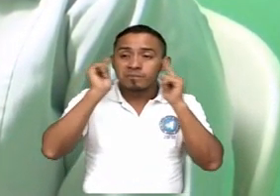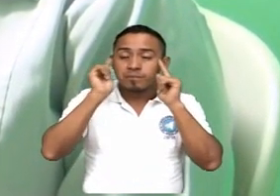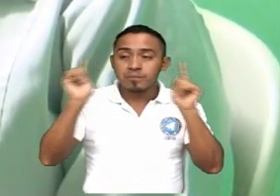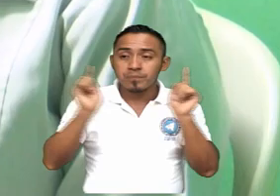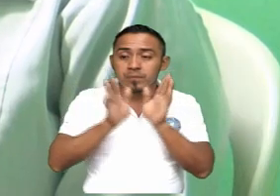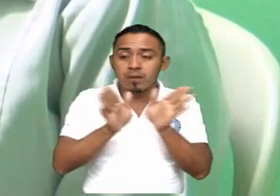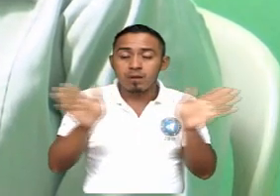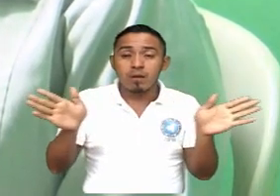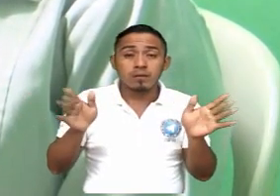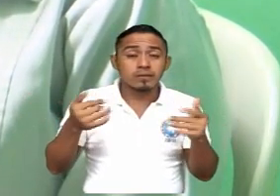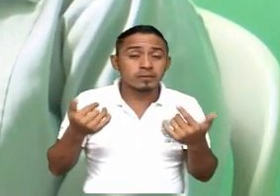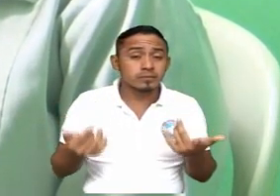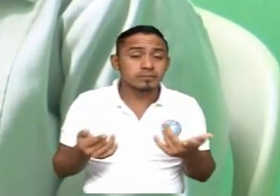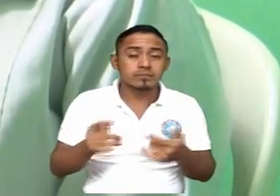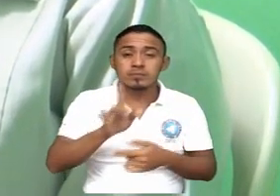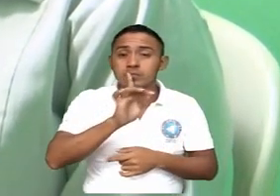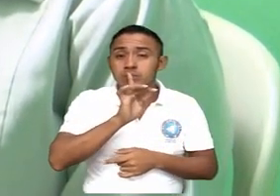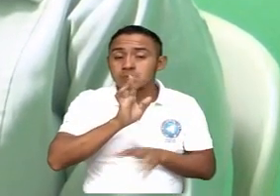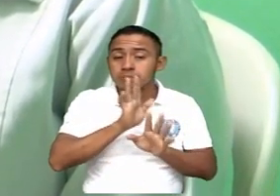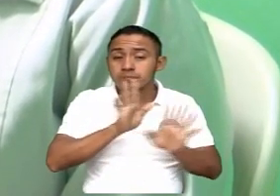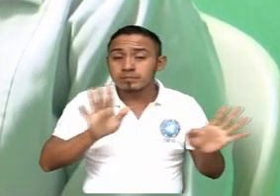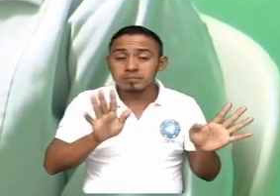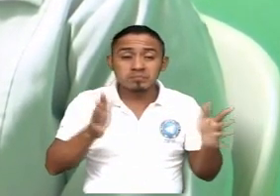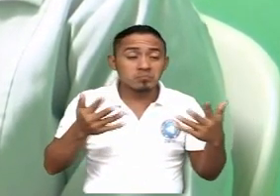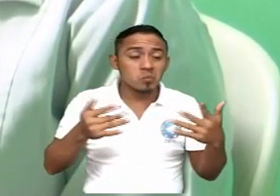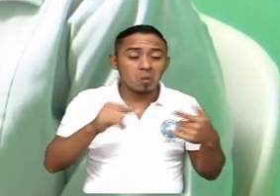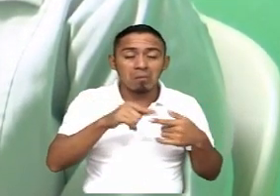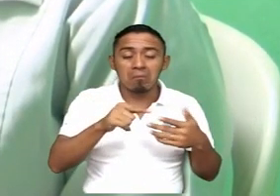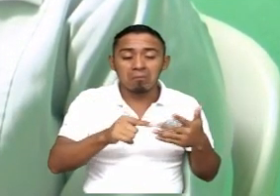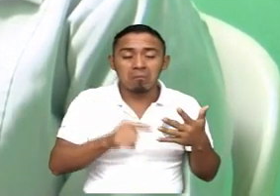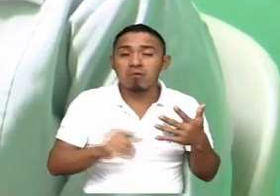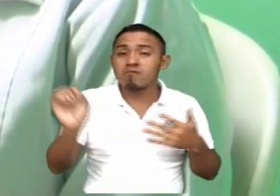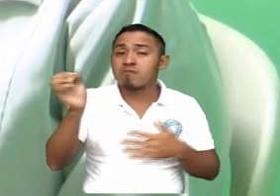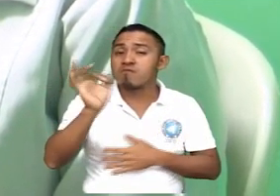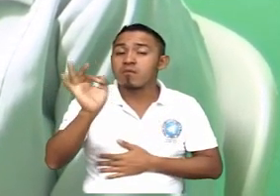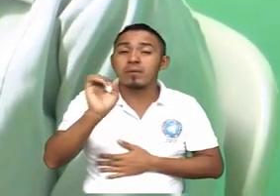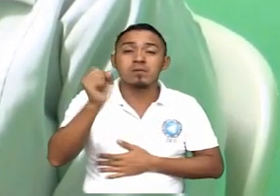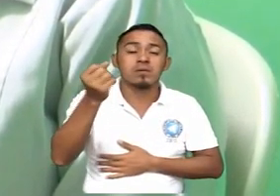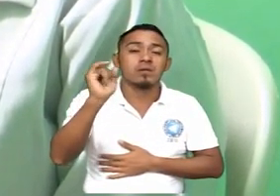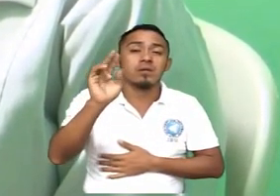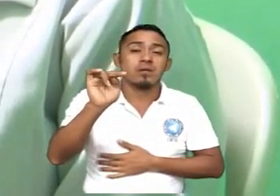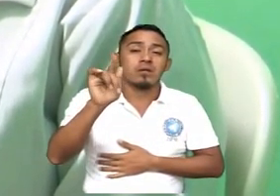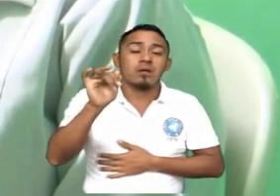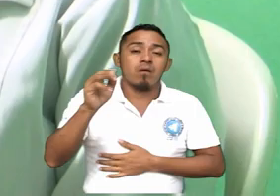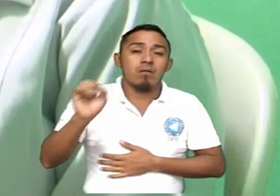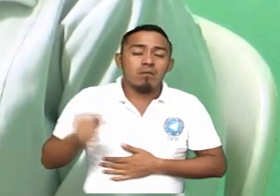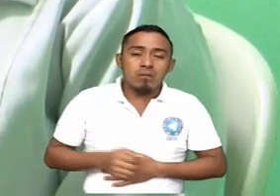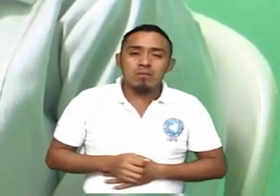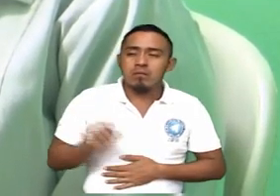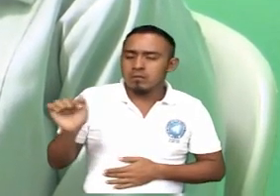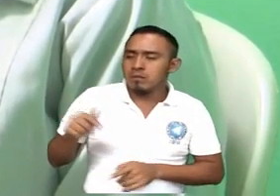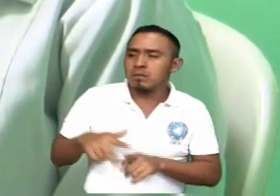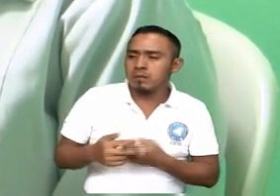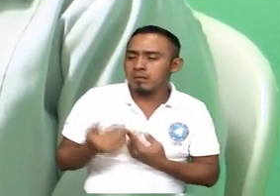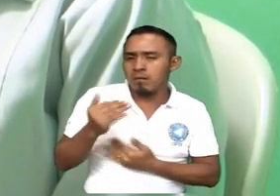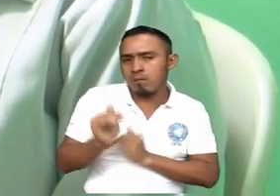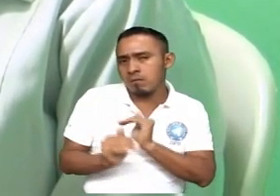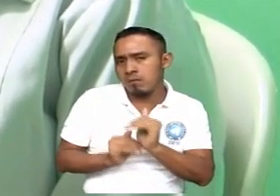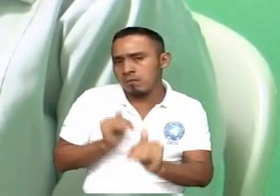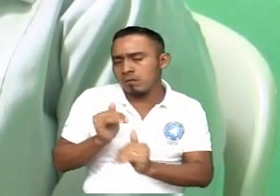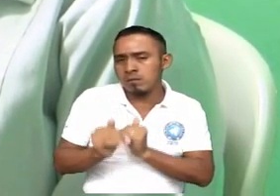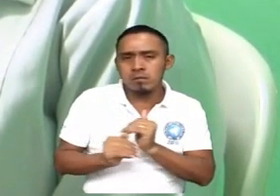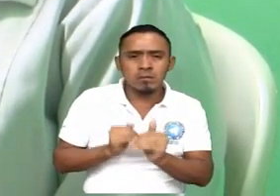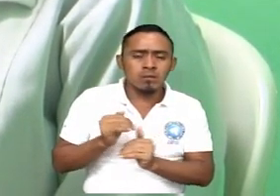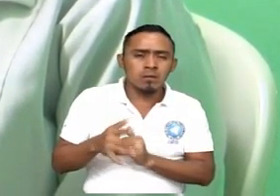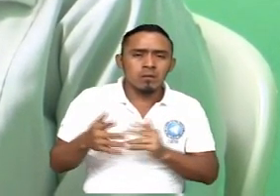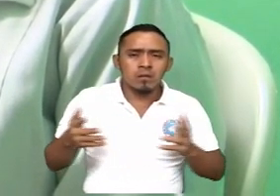es opresivo, es silencioso, y a veces los pacientes cuando llegan a venir, porque comienzan a notar